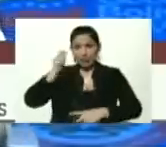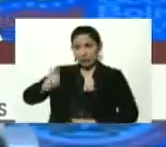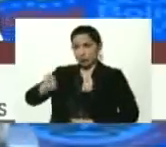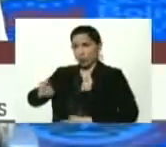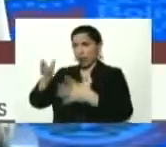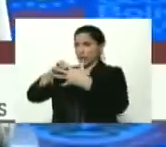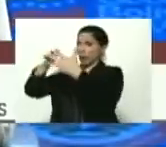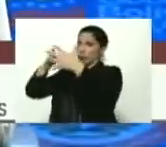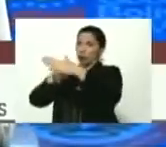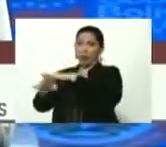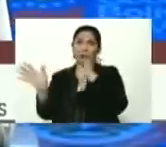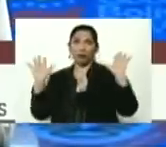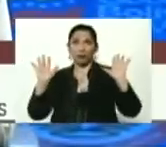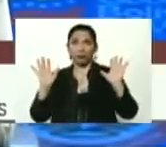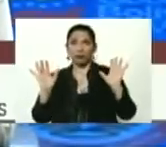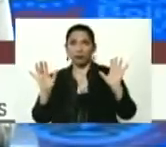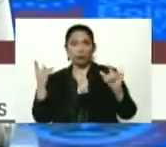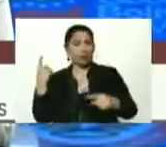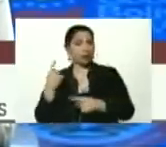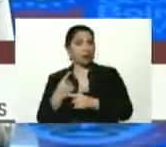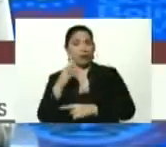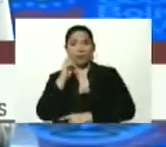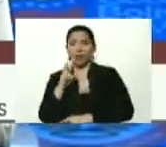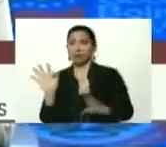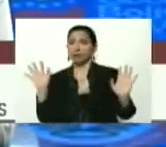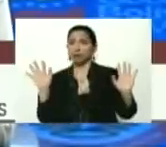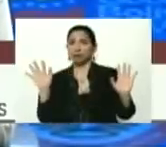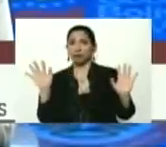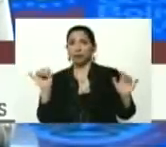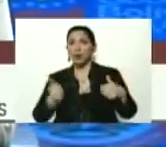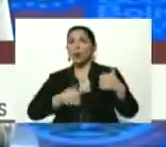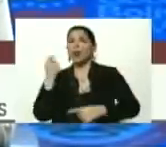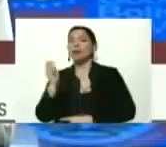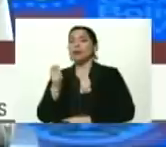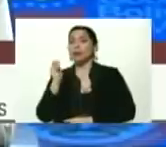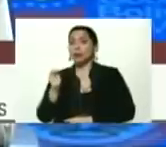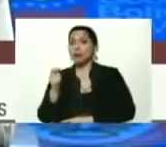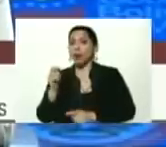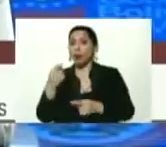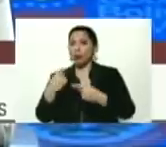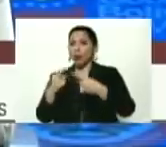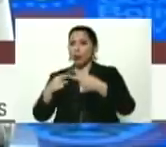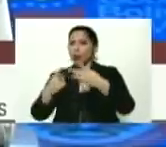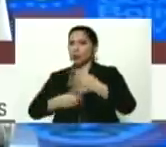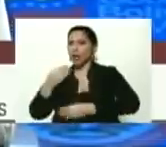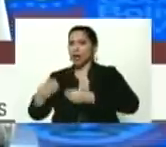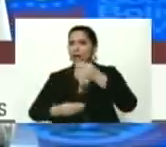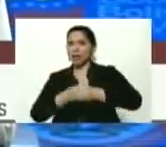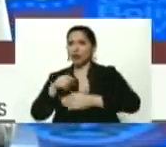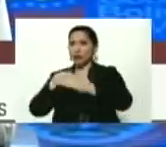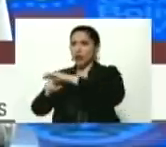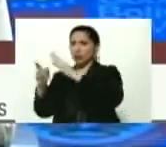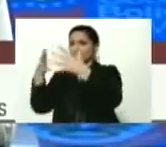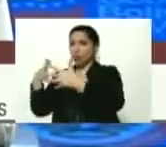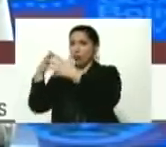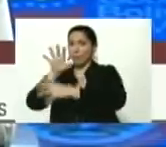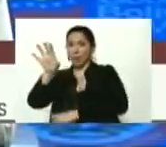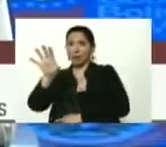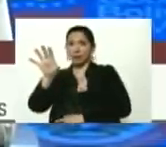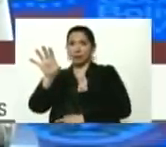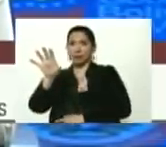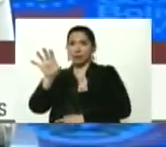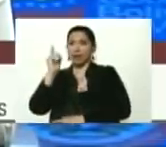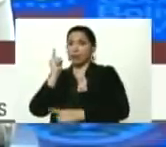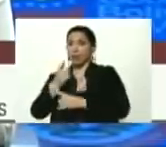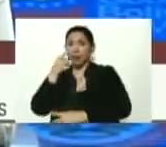de Norteamérica tendrían que ver qué tipo de delitos se ha cometido en su jurisdicción. Tendrán